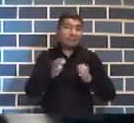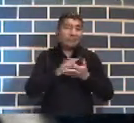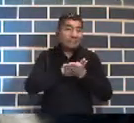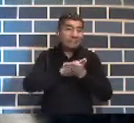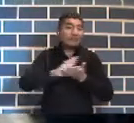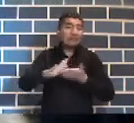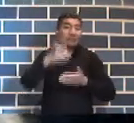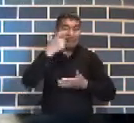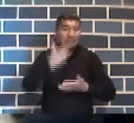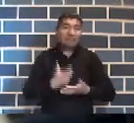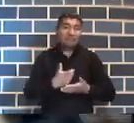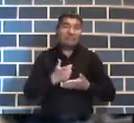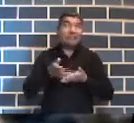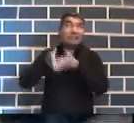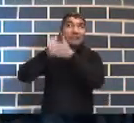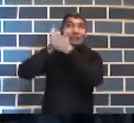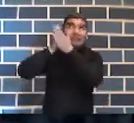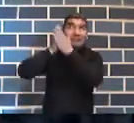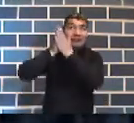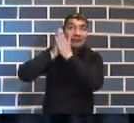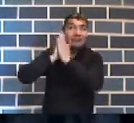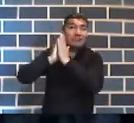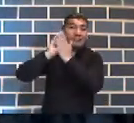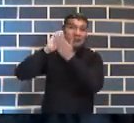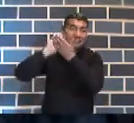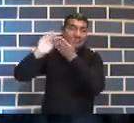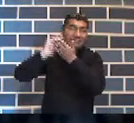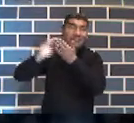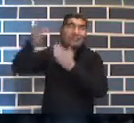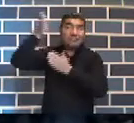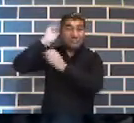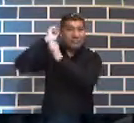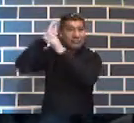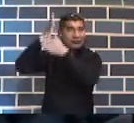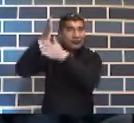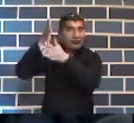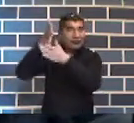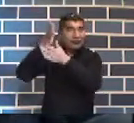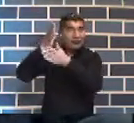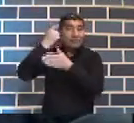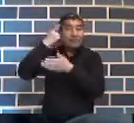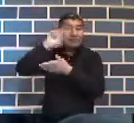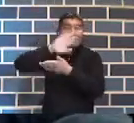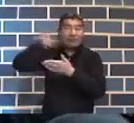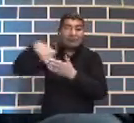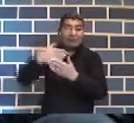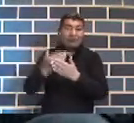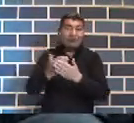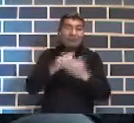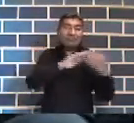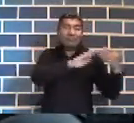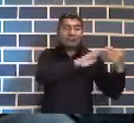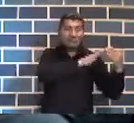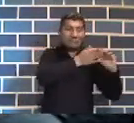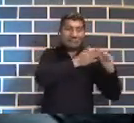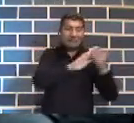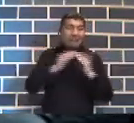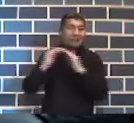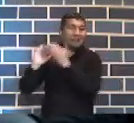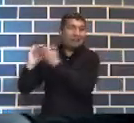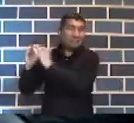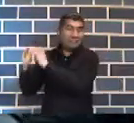misericordia de dios padre actuar para toda la población por